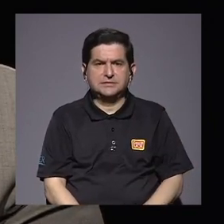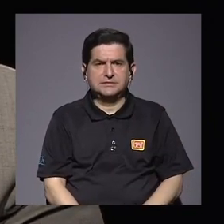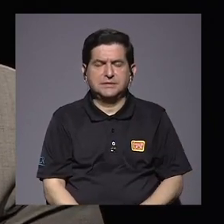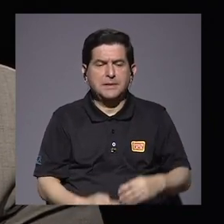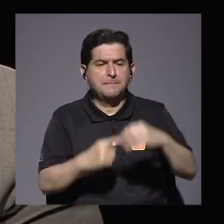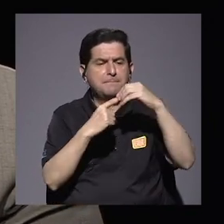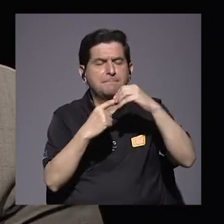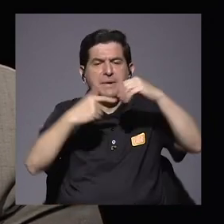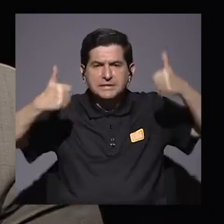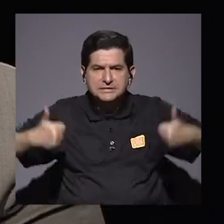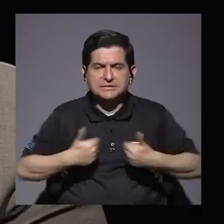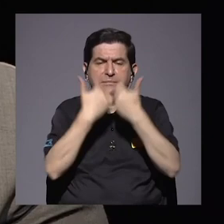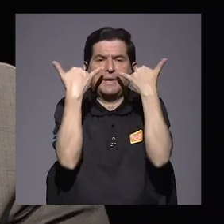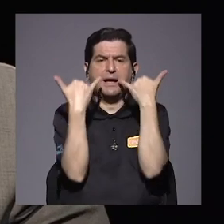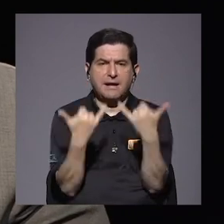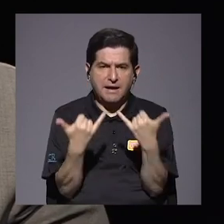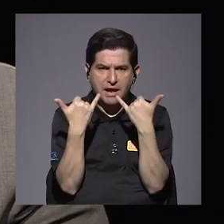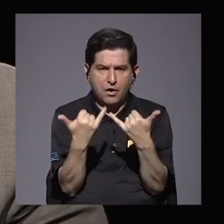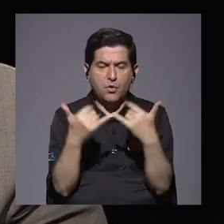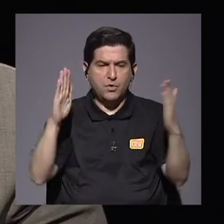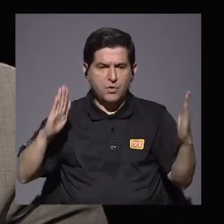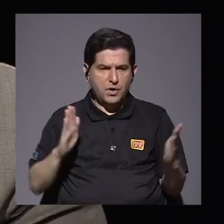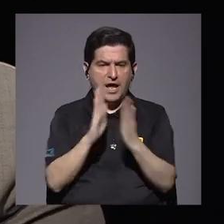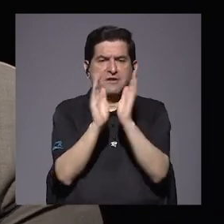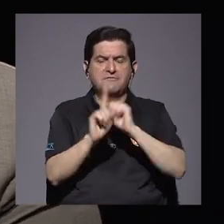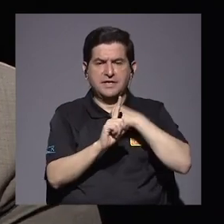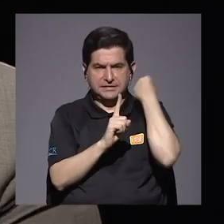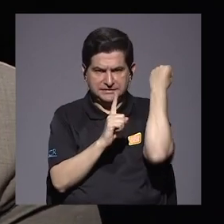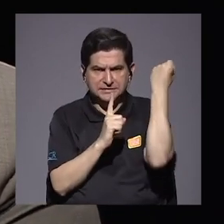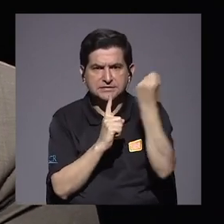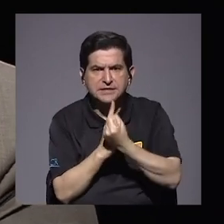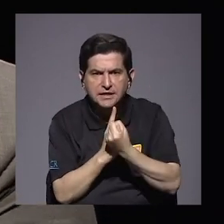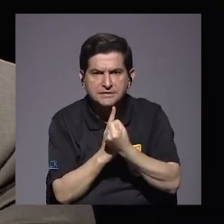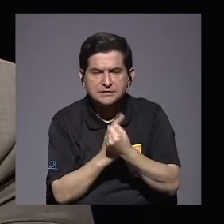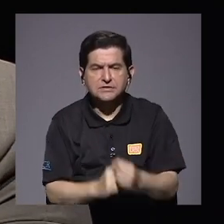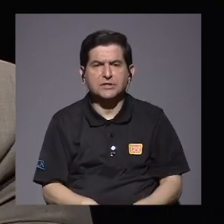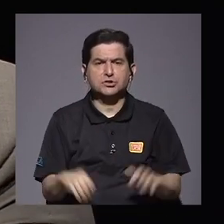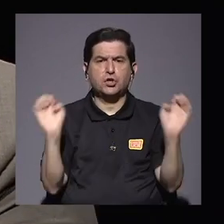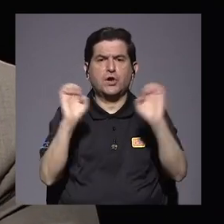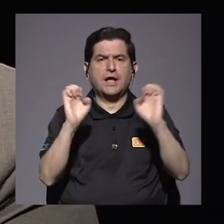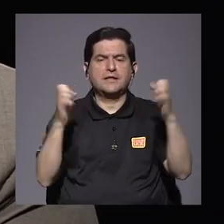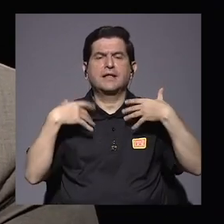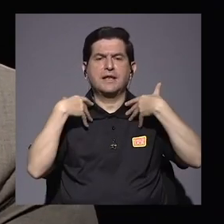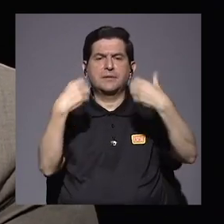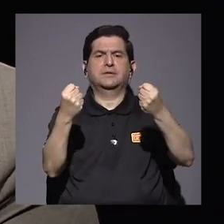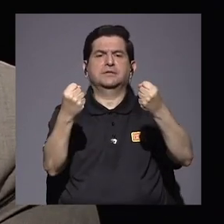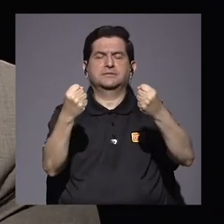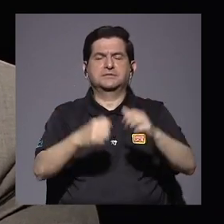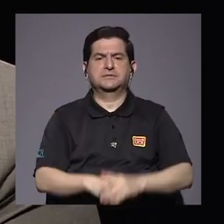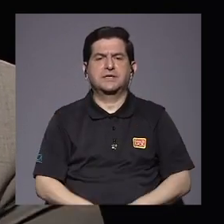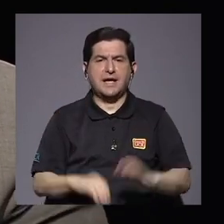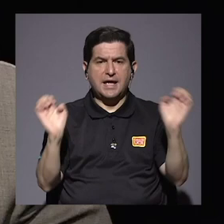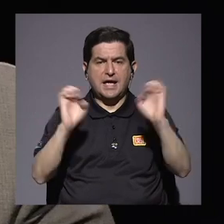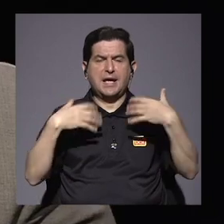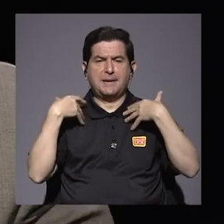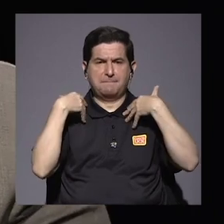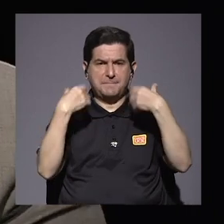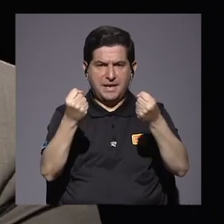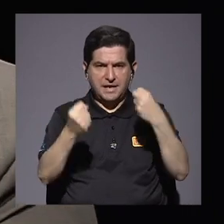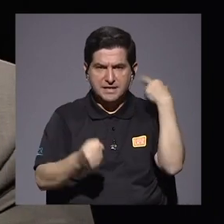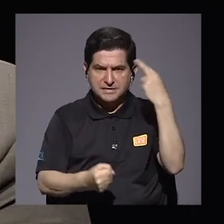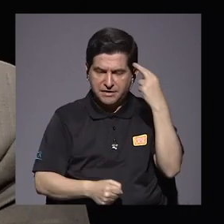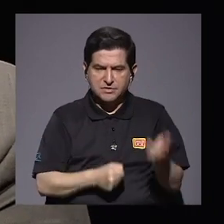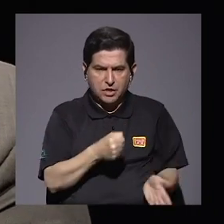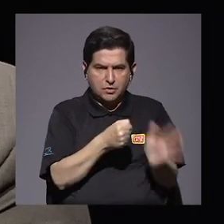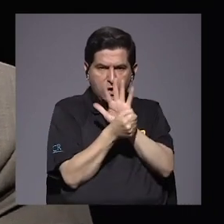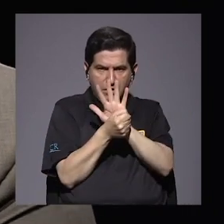el principal reto que tenemos en este momento es enfrentar las consecuencias de la emergencia sanitaria. La emergencia sanitaria